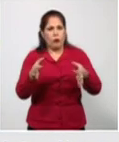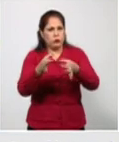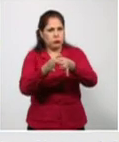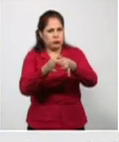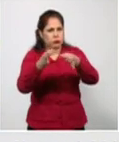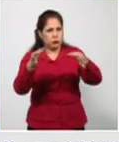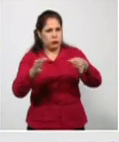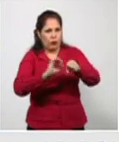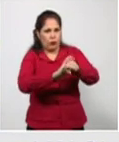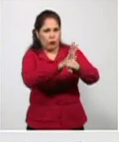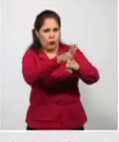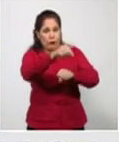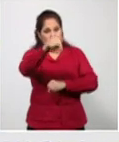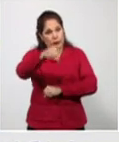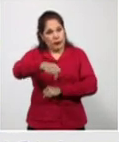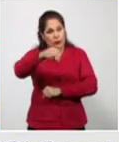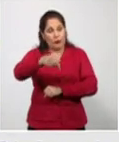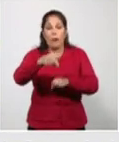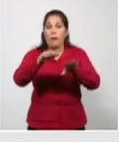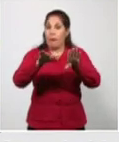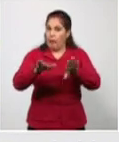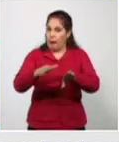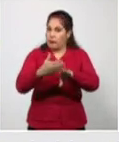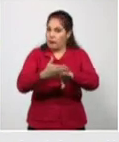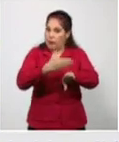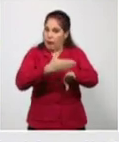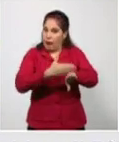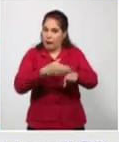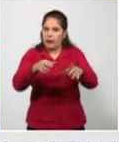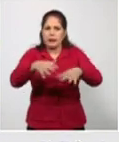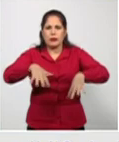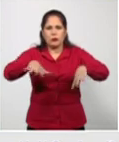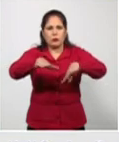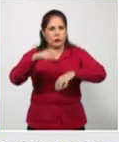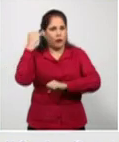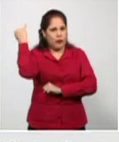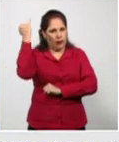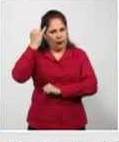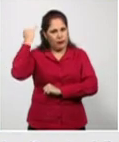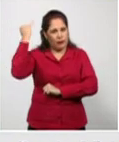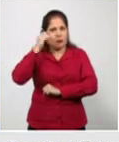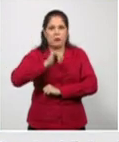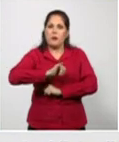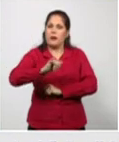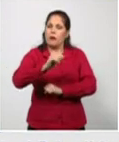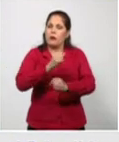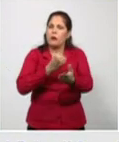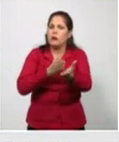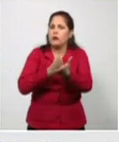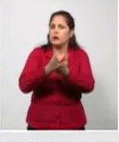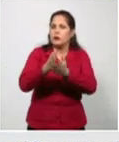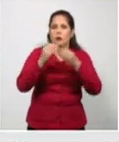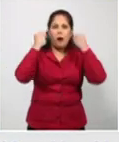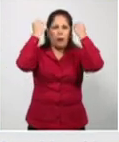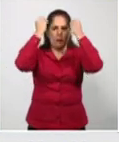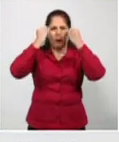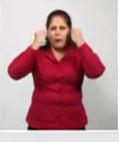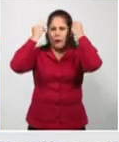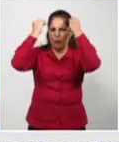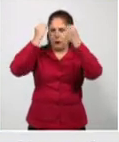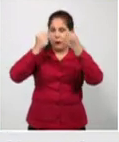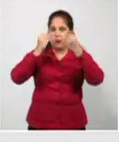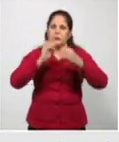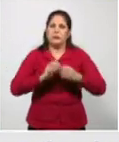esta jornada. Una pausa antes de la situación internacional, que también sigue siendo muy preocupante. A modo